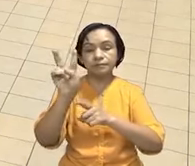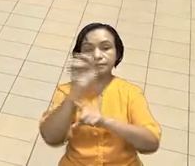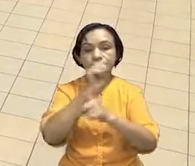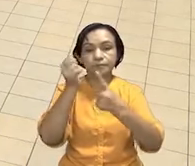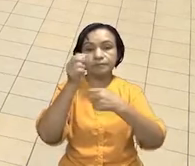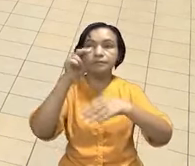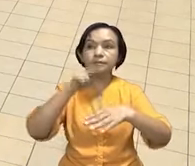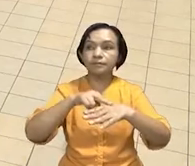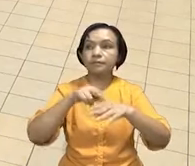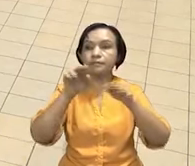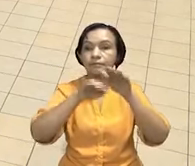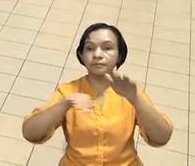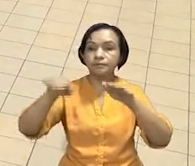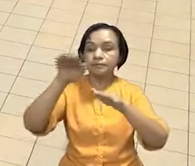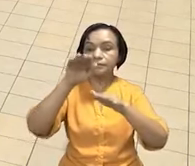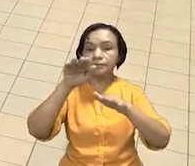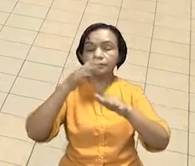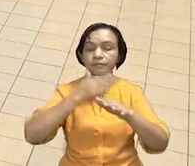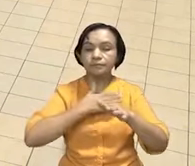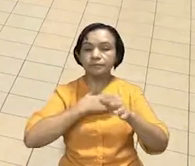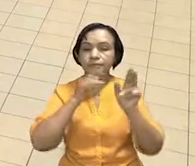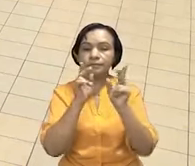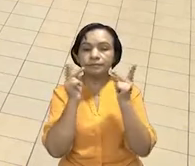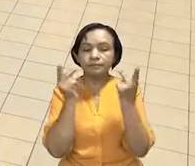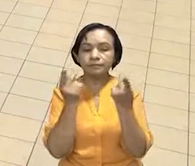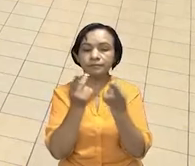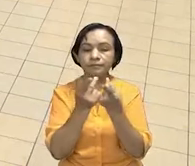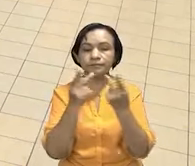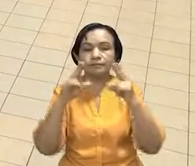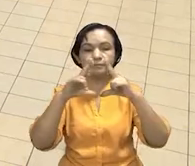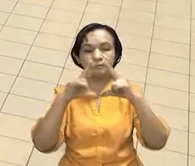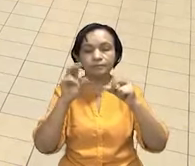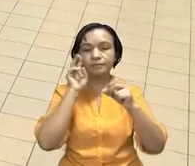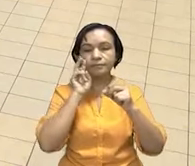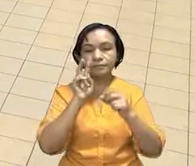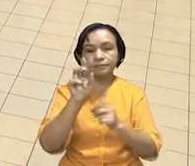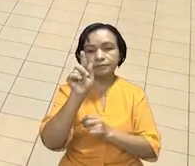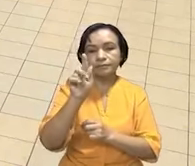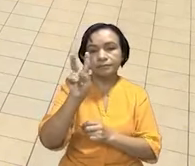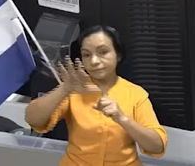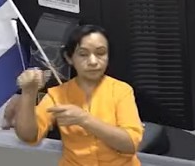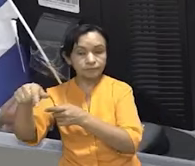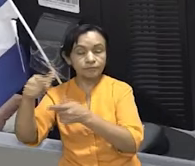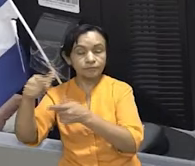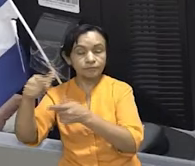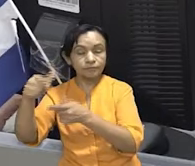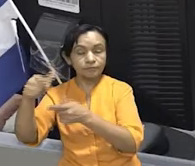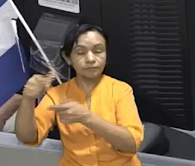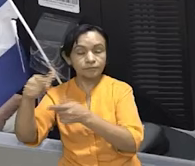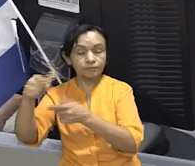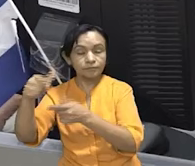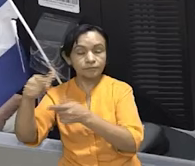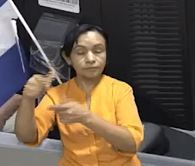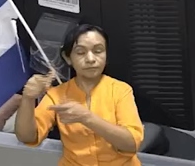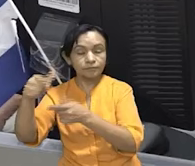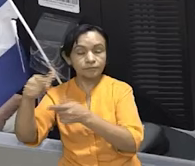República de Honduras en el Mar Caribe y aguas afuera del Golfo de Fonseca, que tienen como objeto delimitar su frontera en el Mar Caribe